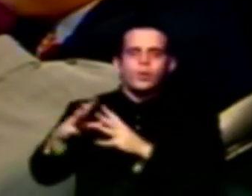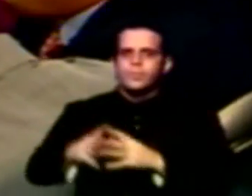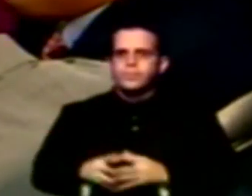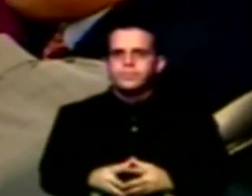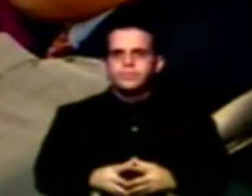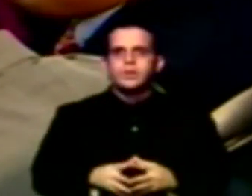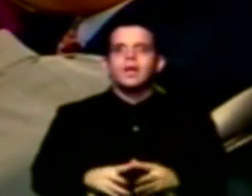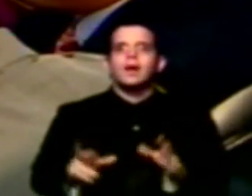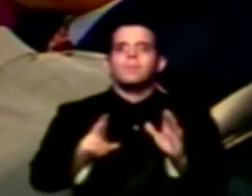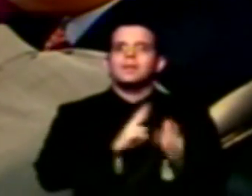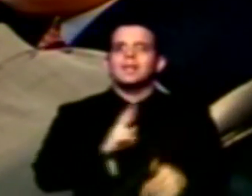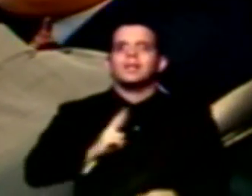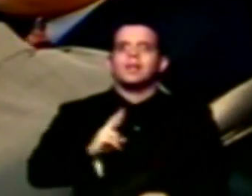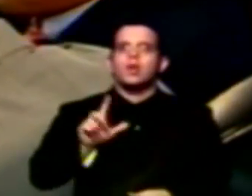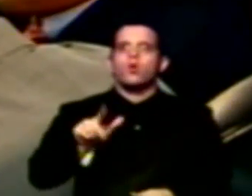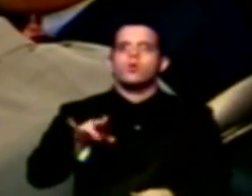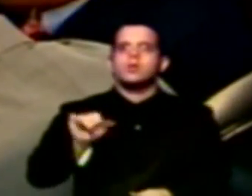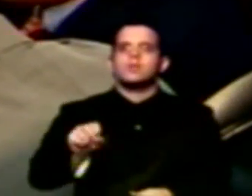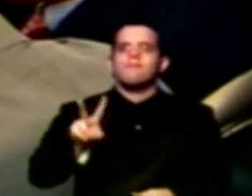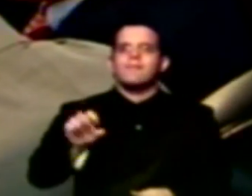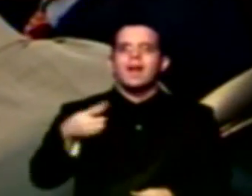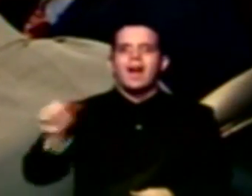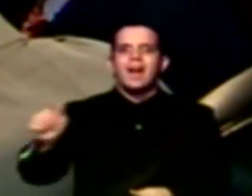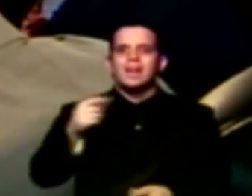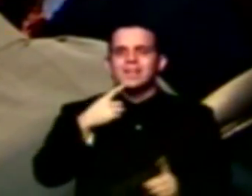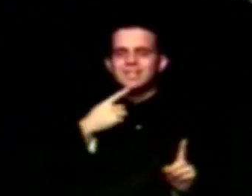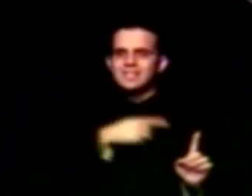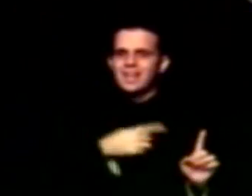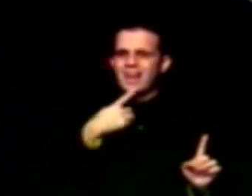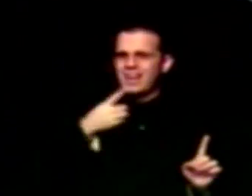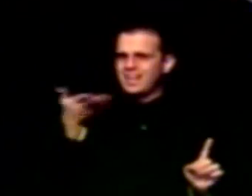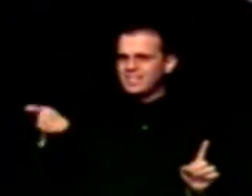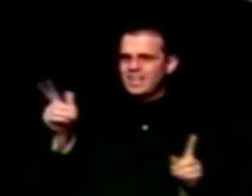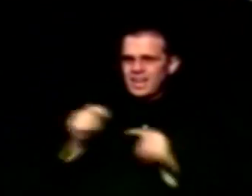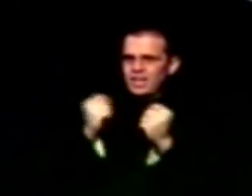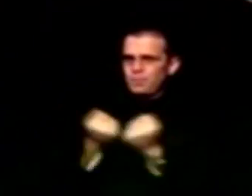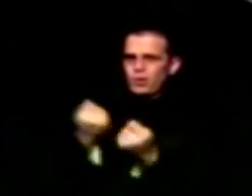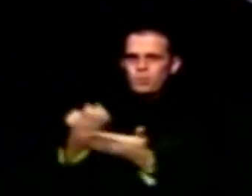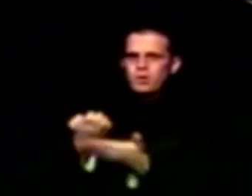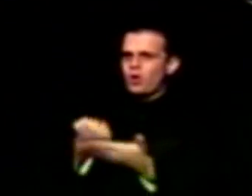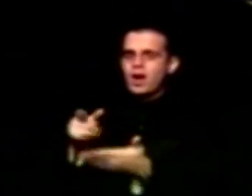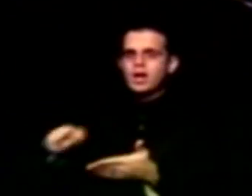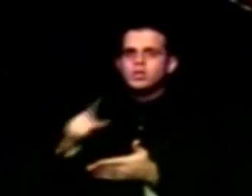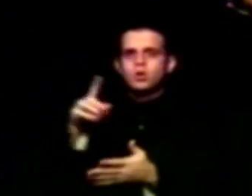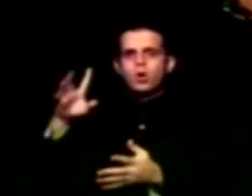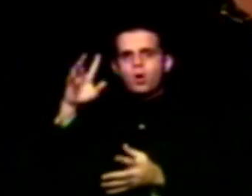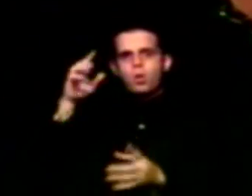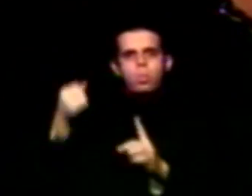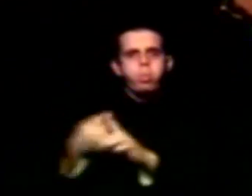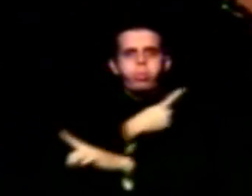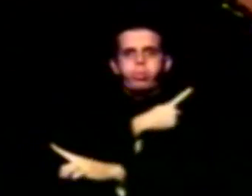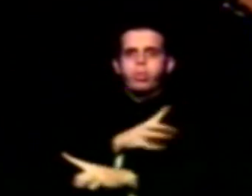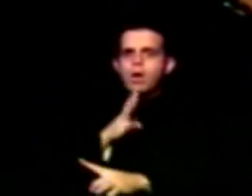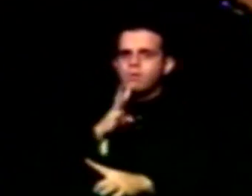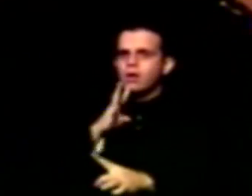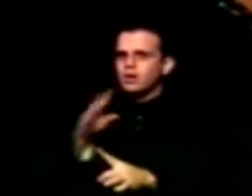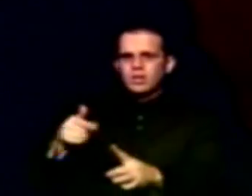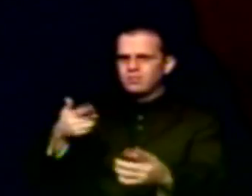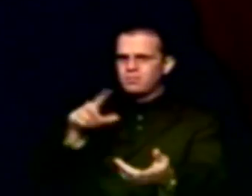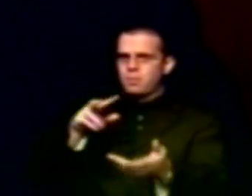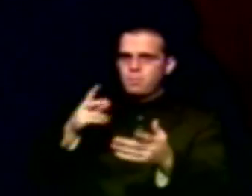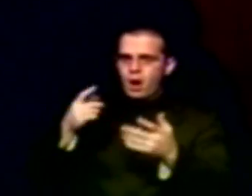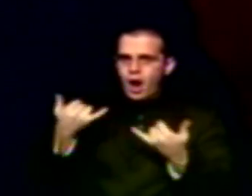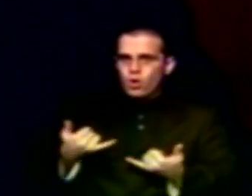presentación del equipo económico como uno enajenado de la realidad en momentos en que se alega que el gobierno está a punto de quedarse sin margen